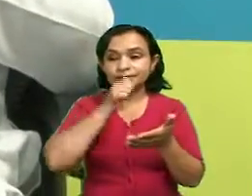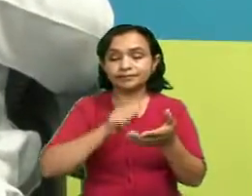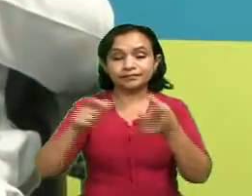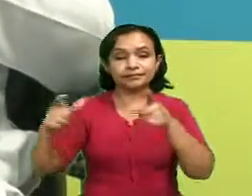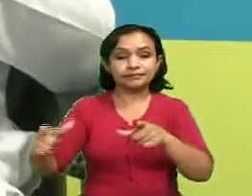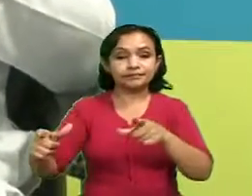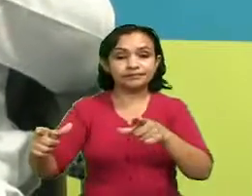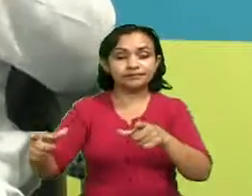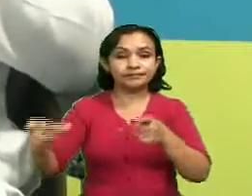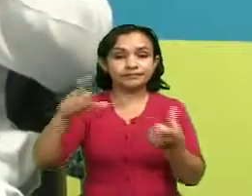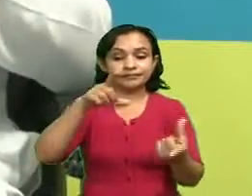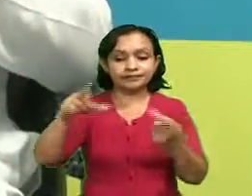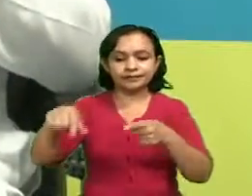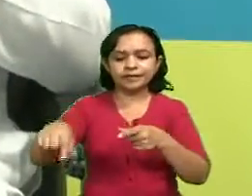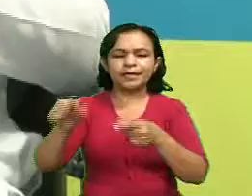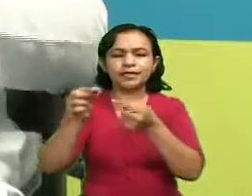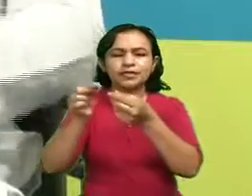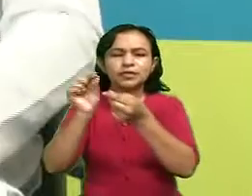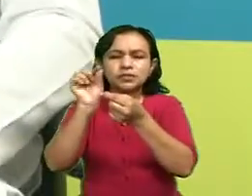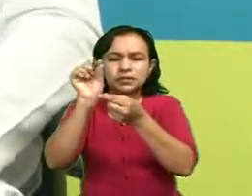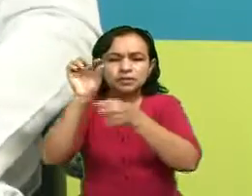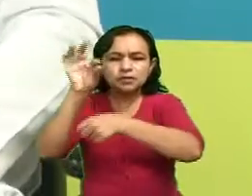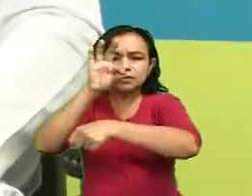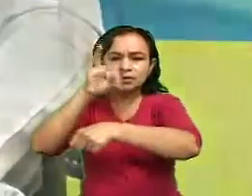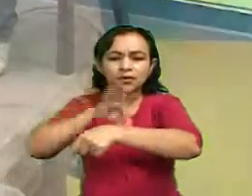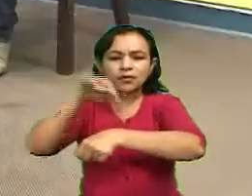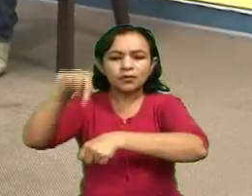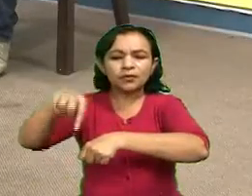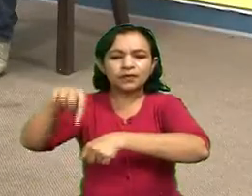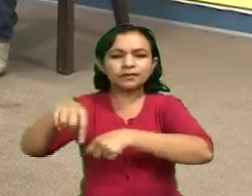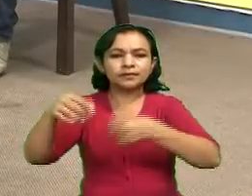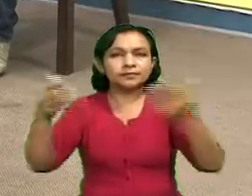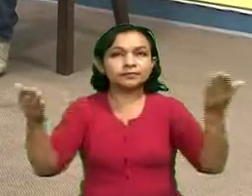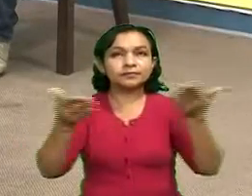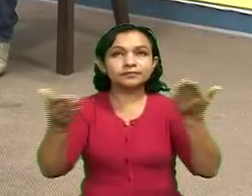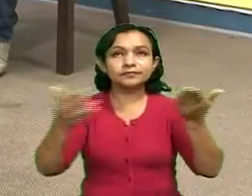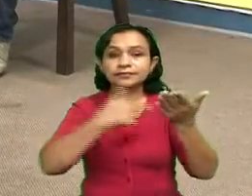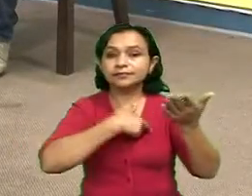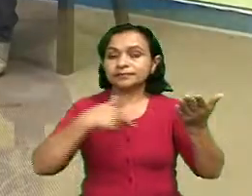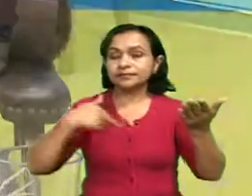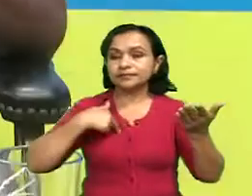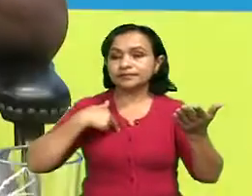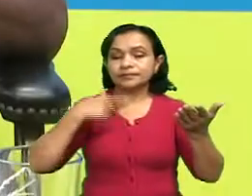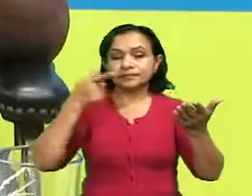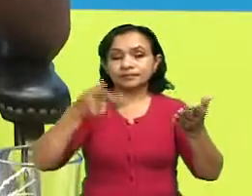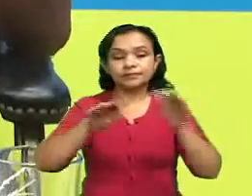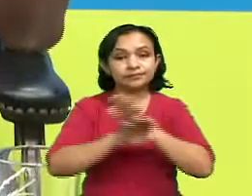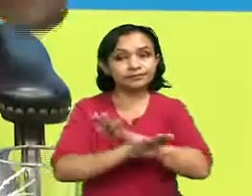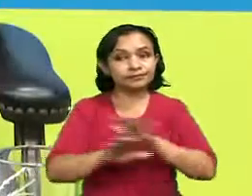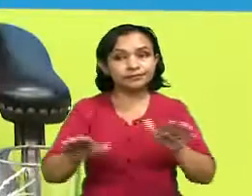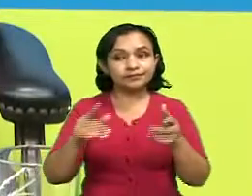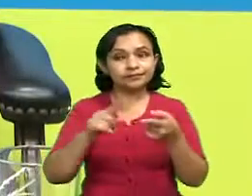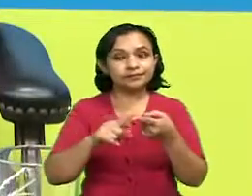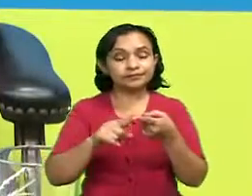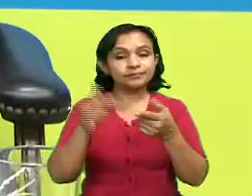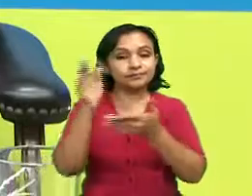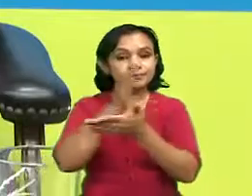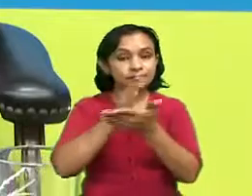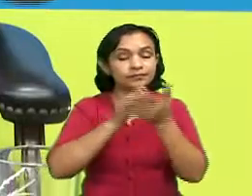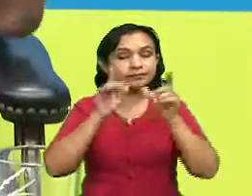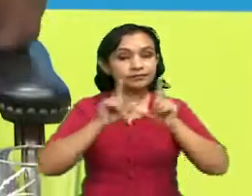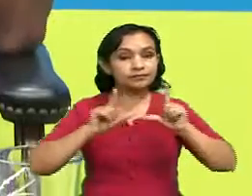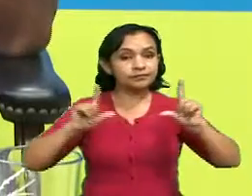hay lamita, ahí quedan los huevos del zancudo. Ahora, ¿cómo se puede hacer, doctor? Ya para ir terminando. Hay lugares